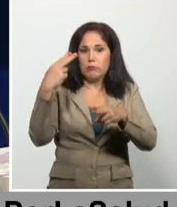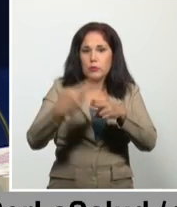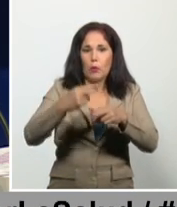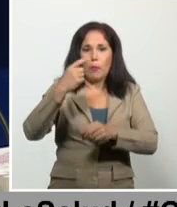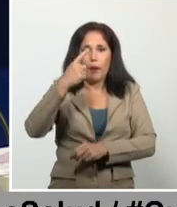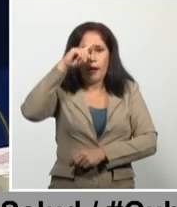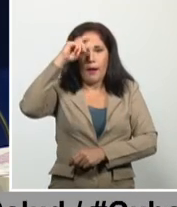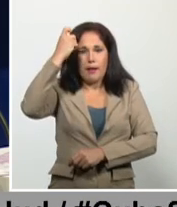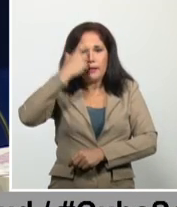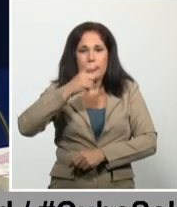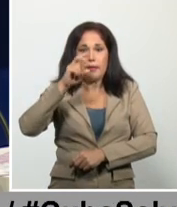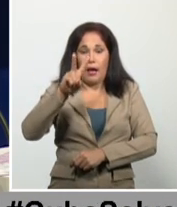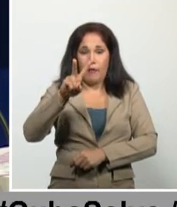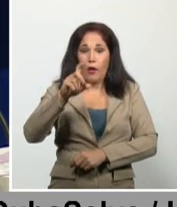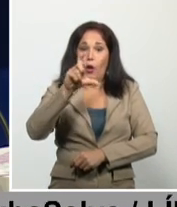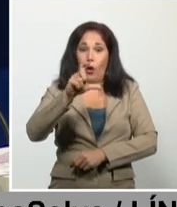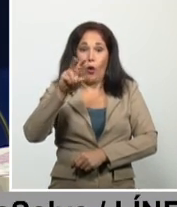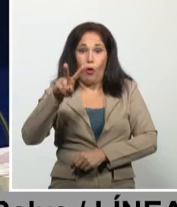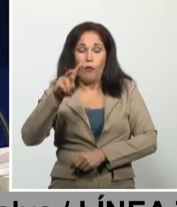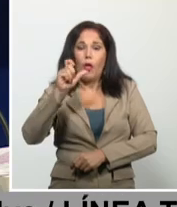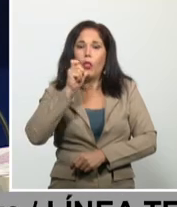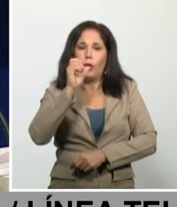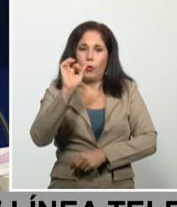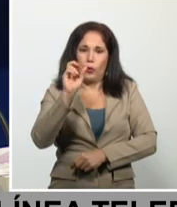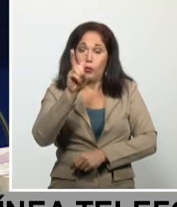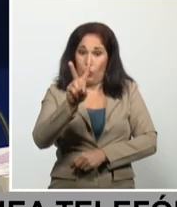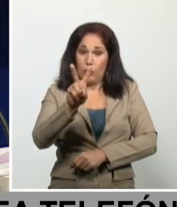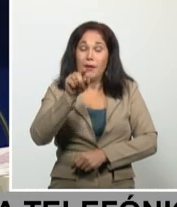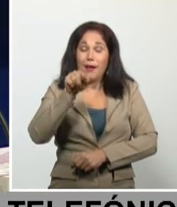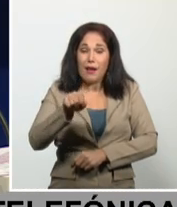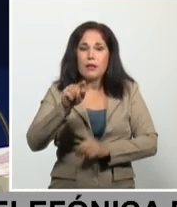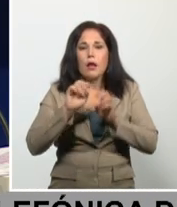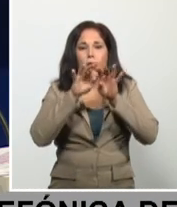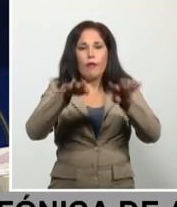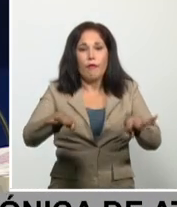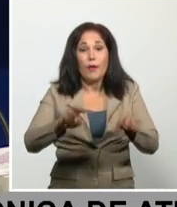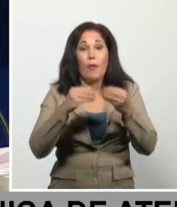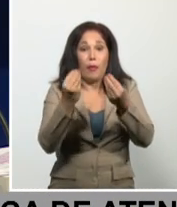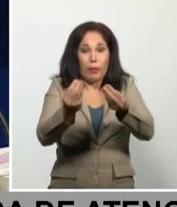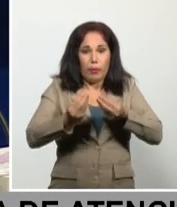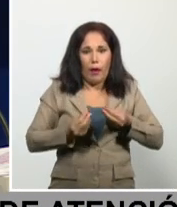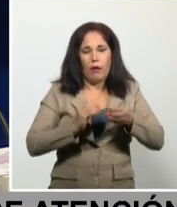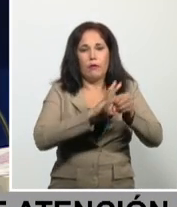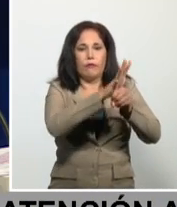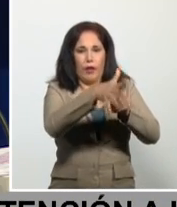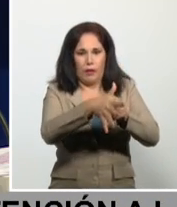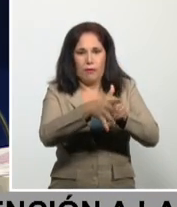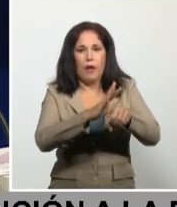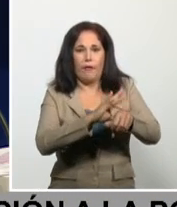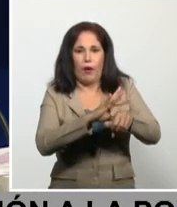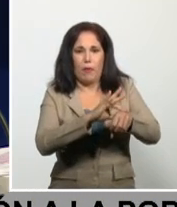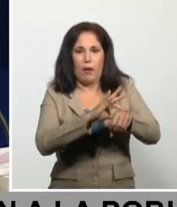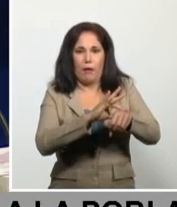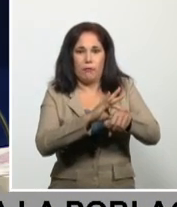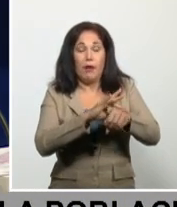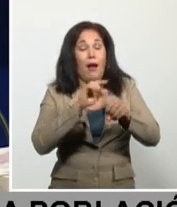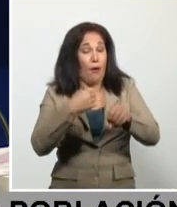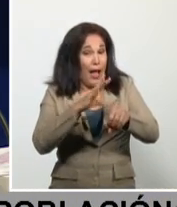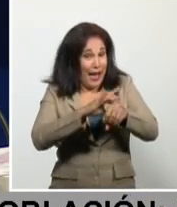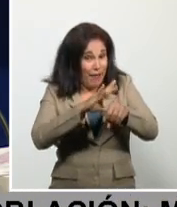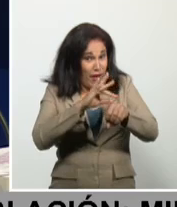SARS-CoV-2. Ese es el virus que produce la enfermedad. Ya entonces la enfermedad que